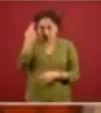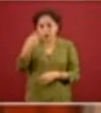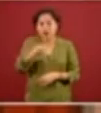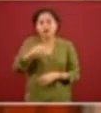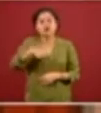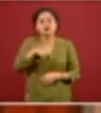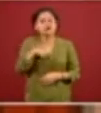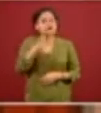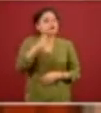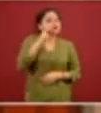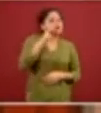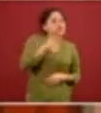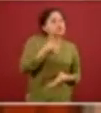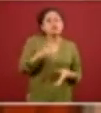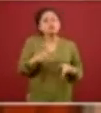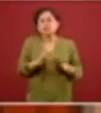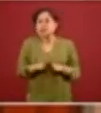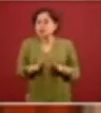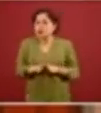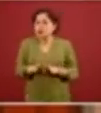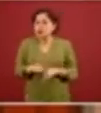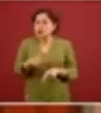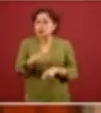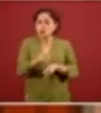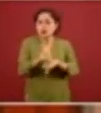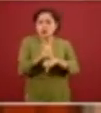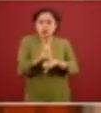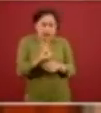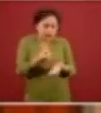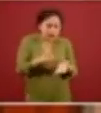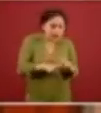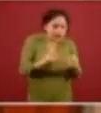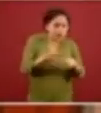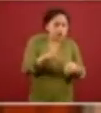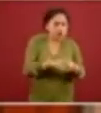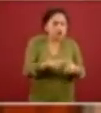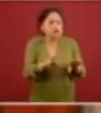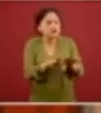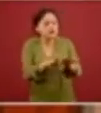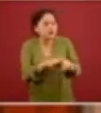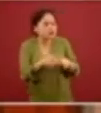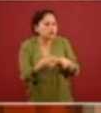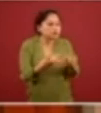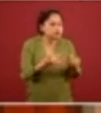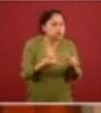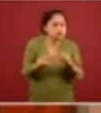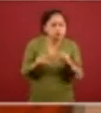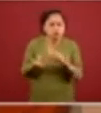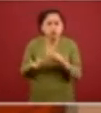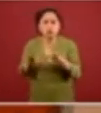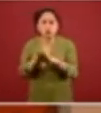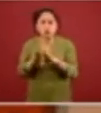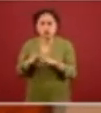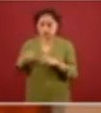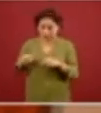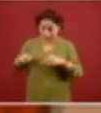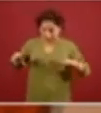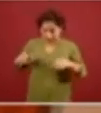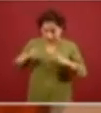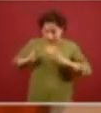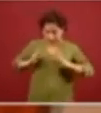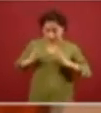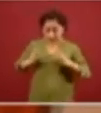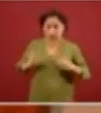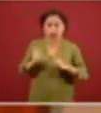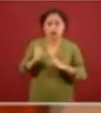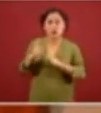se está llevando a cabo el sistema de sangre dentro de un hospital. Es el comité encargado de podernos advertir